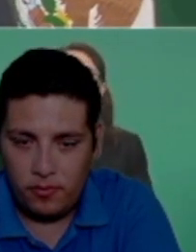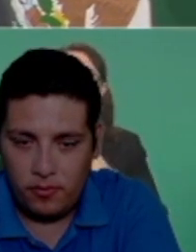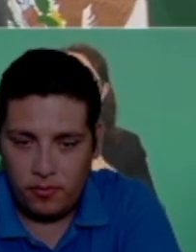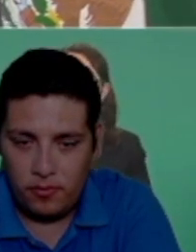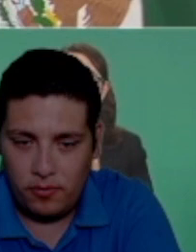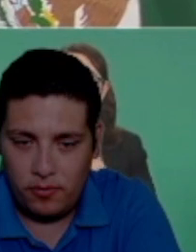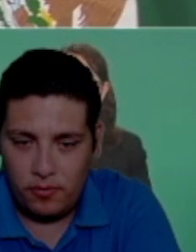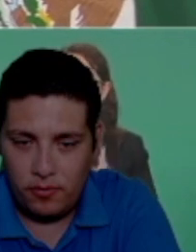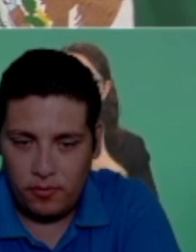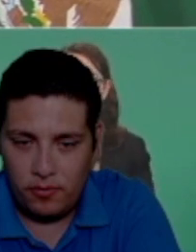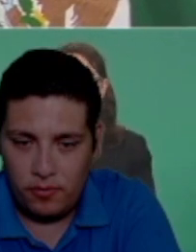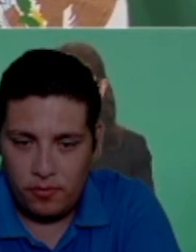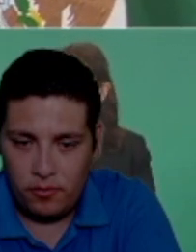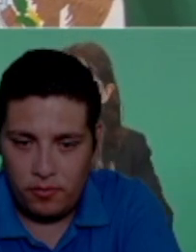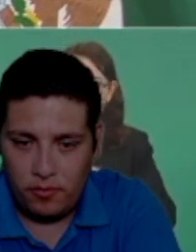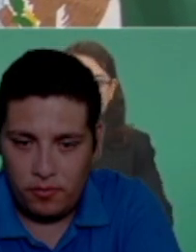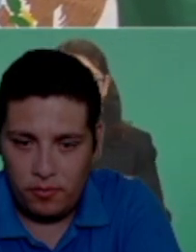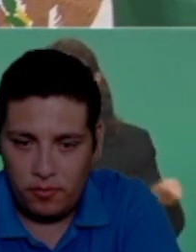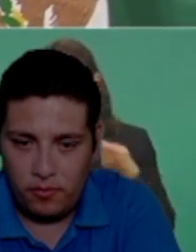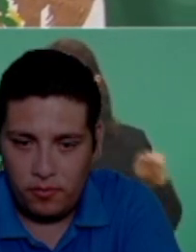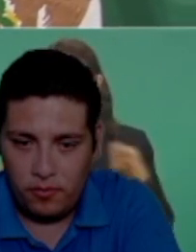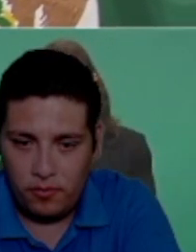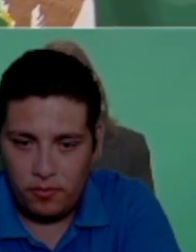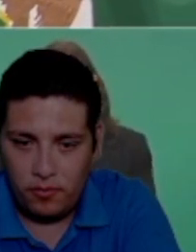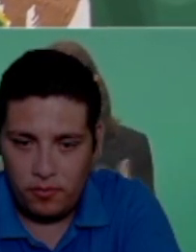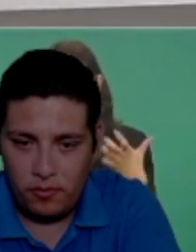demasiado apego al poder, mucha ambición.